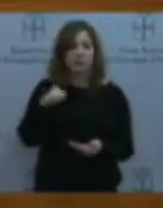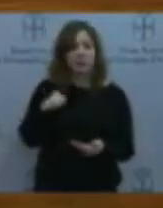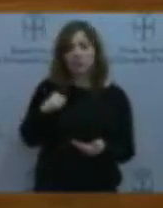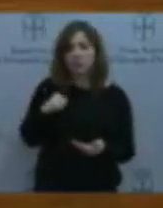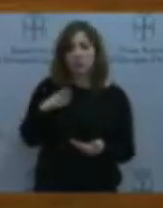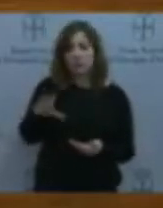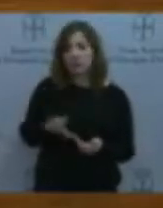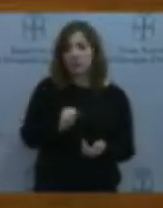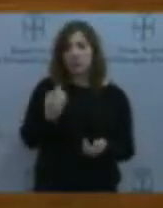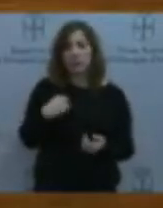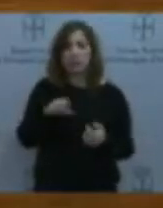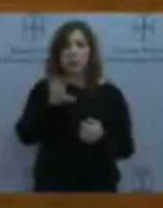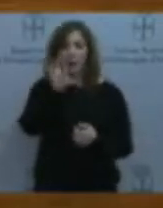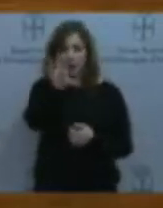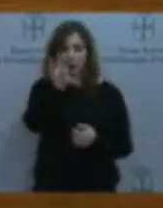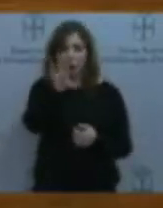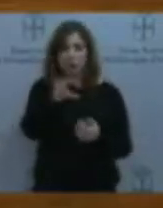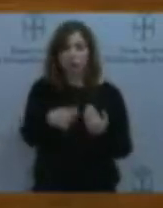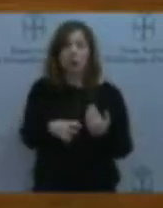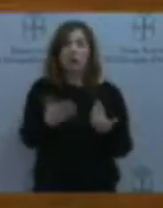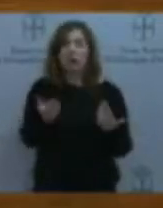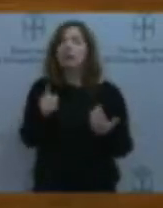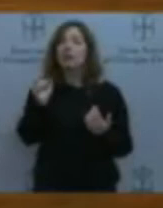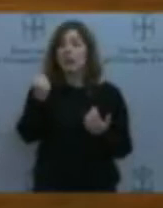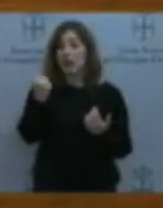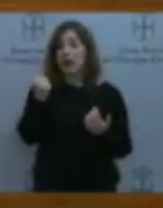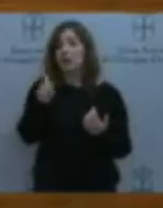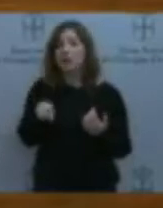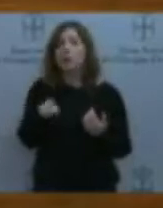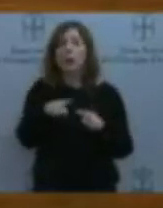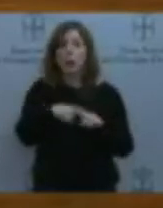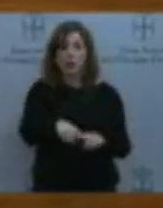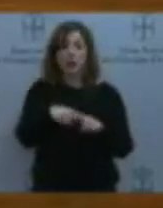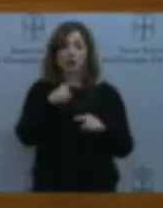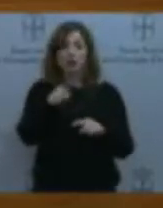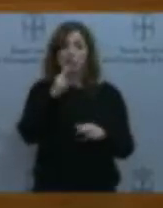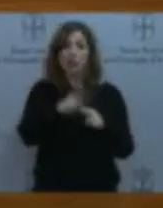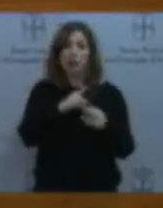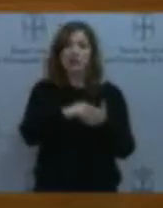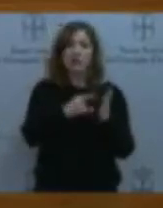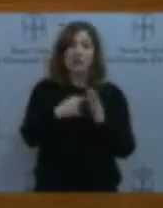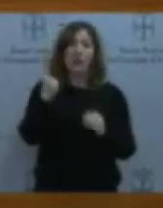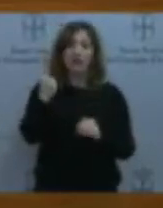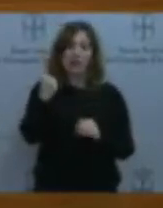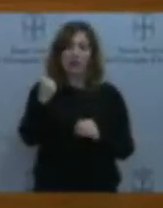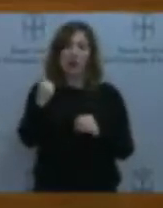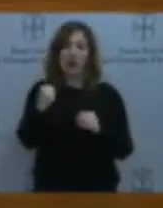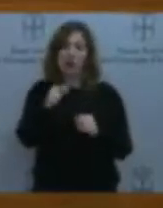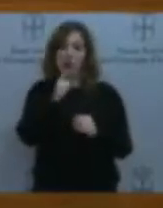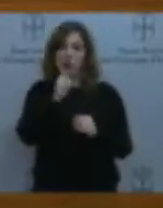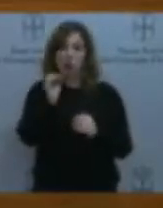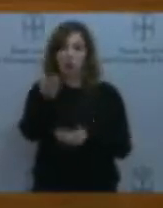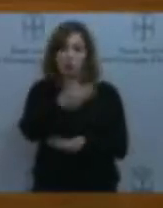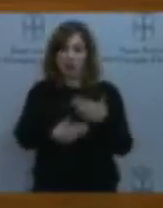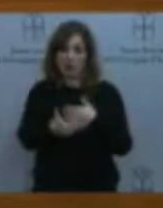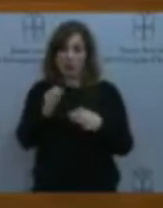y muchas de ellas compartidas. Y eso es lo que se llama el sistema federal complejo o si se llama el cooperativo. Y